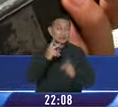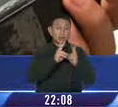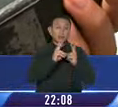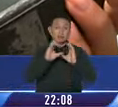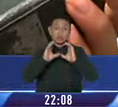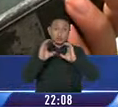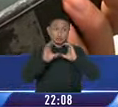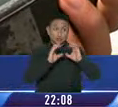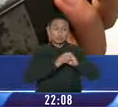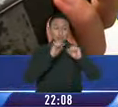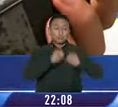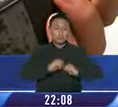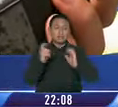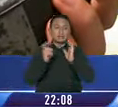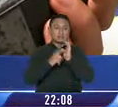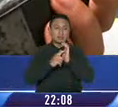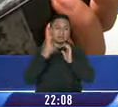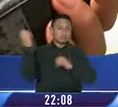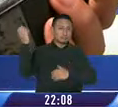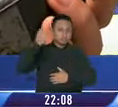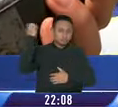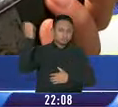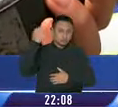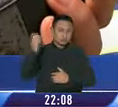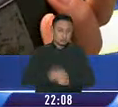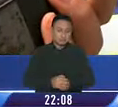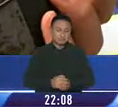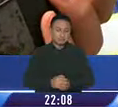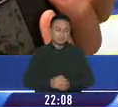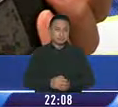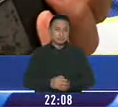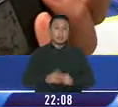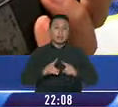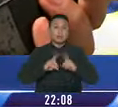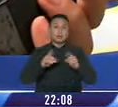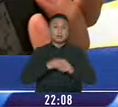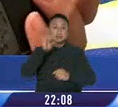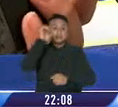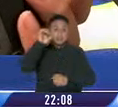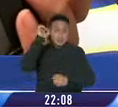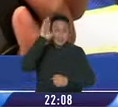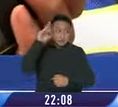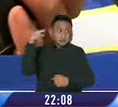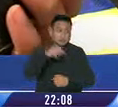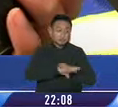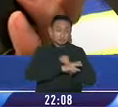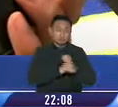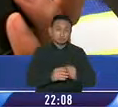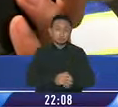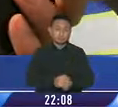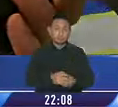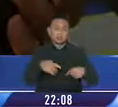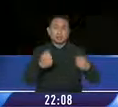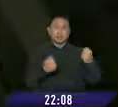aquí, poner una alarma, algo, pero ya que se ven los videos cómo roban, pero los autos son sin placa, no se puede hacer nada.